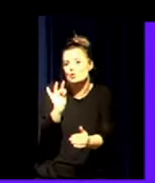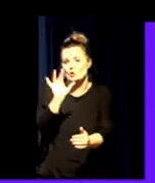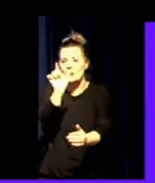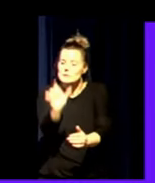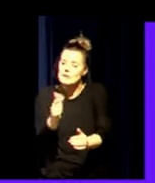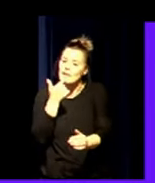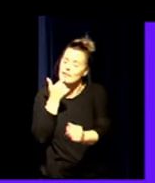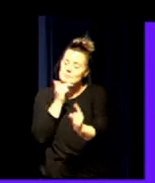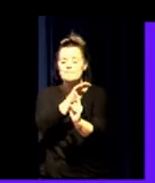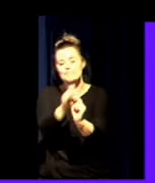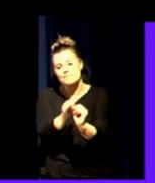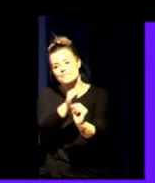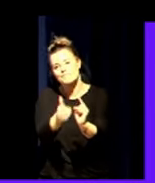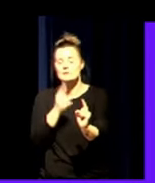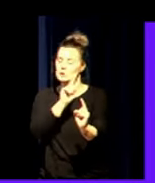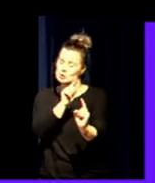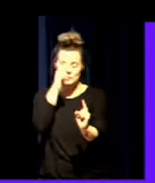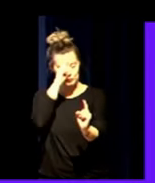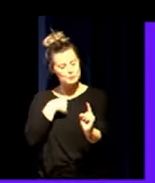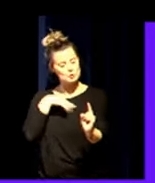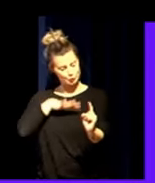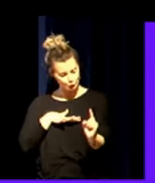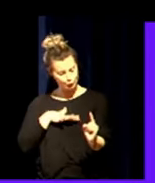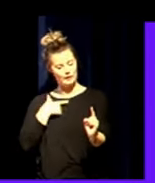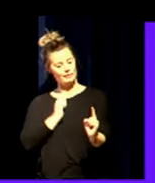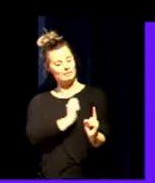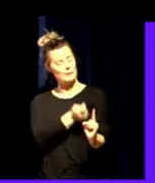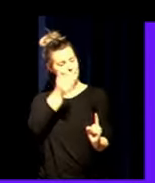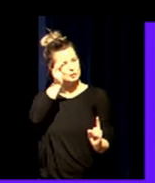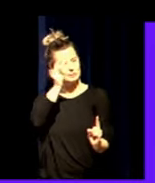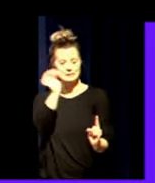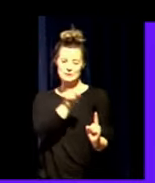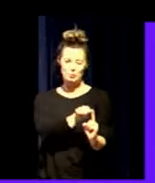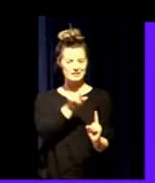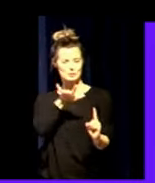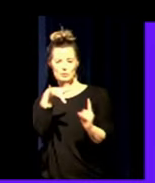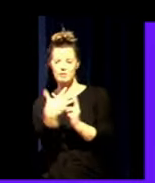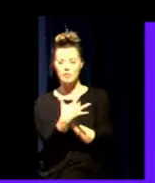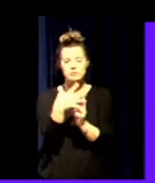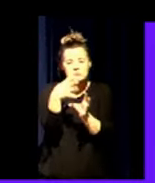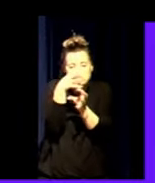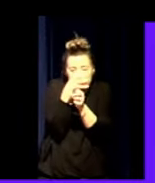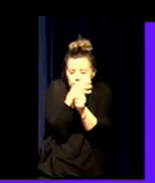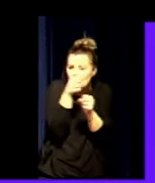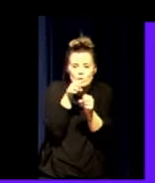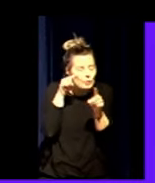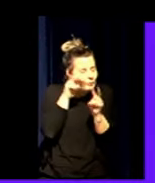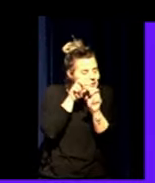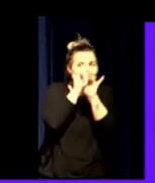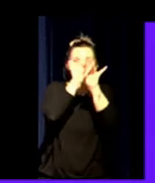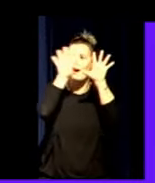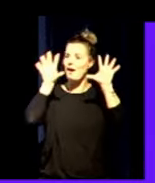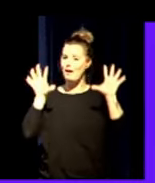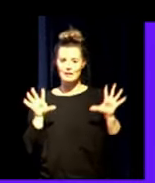te preocupes, estoy aquí, ¿no? Aportar positividad, no lo veas tan negro, siempre va a tener salida, ¿no?